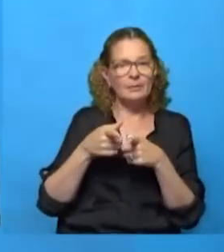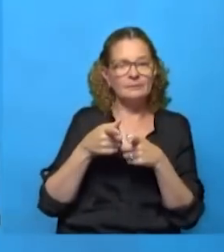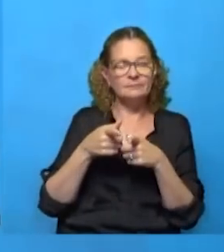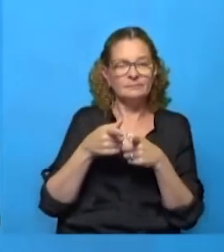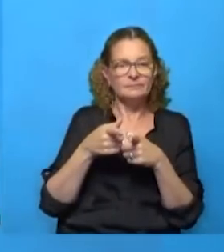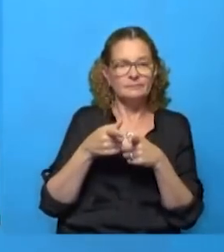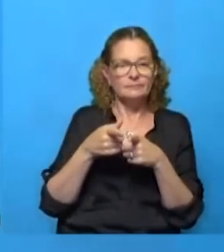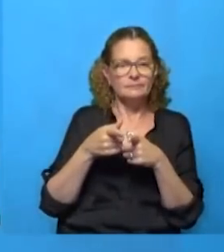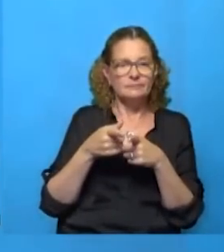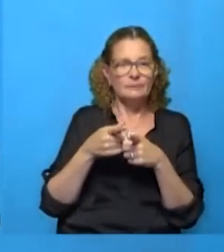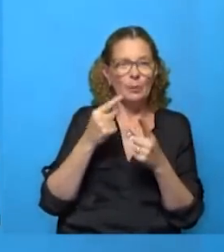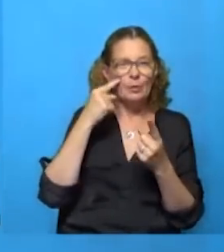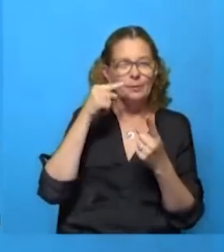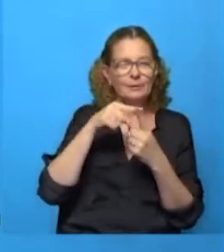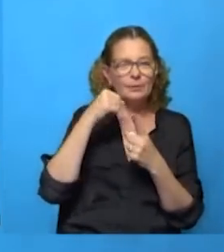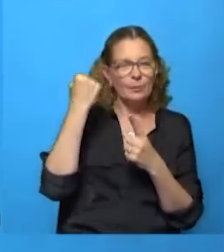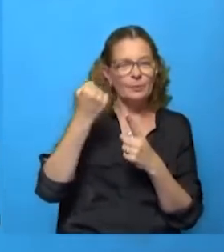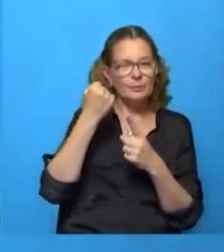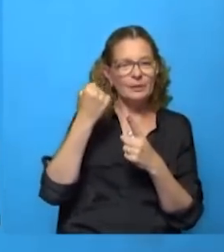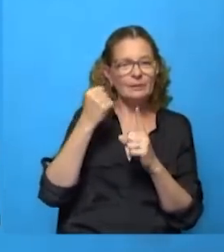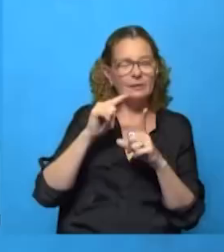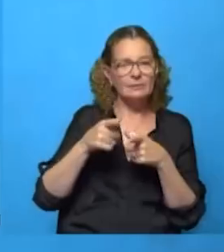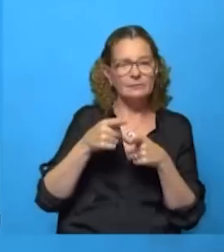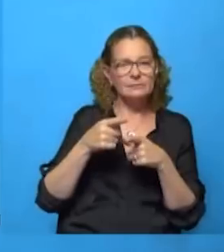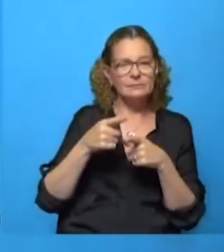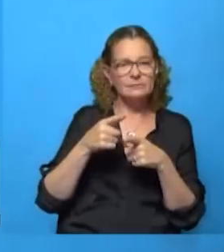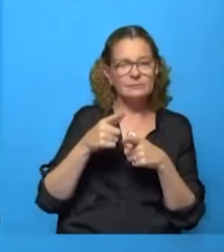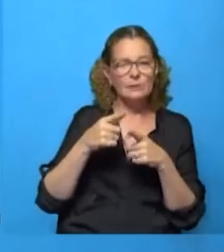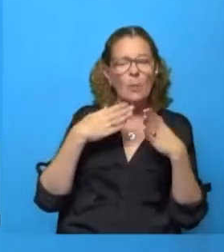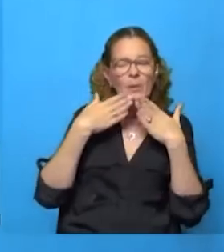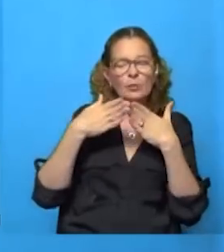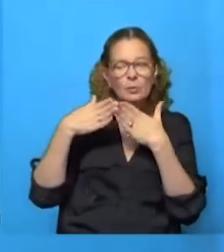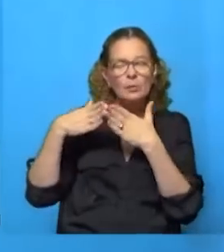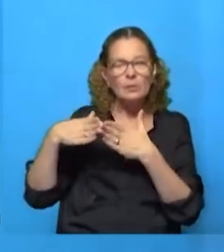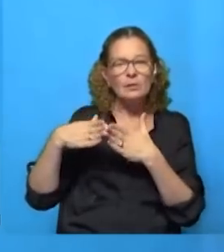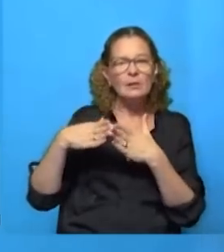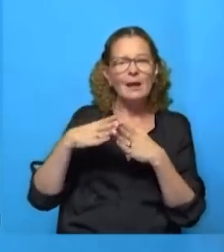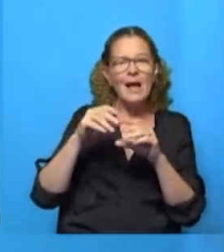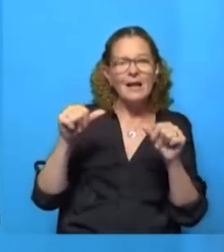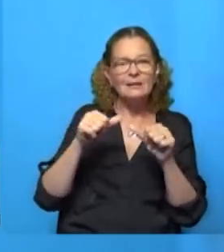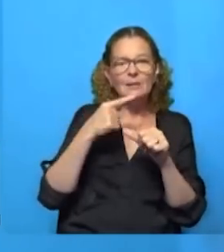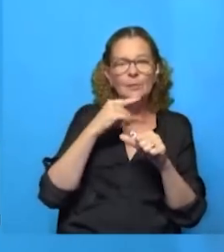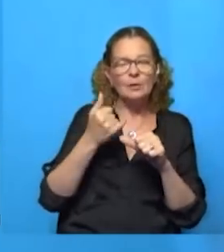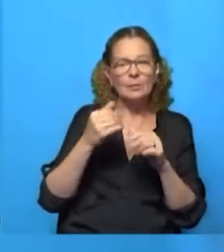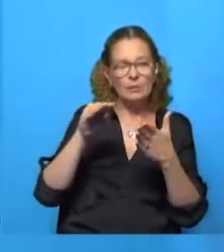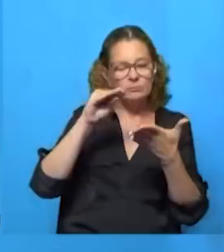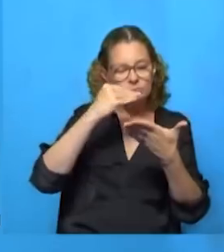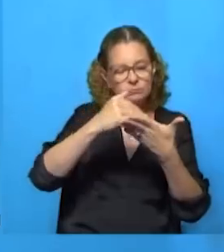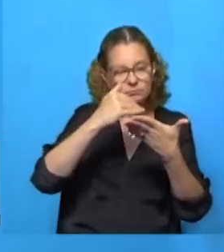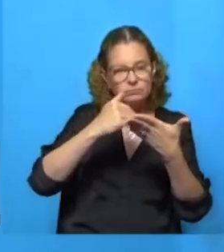es un desafío importante la duración del cuestionario hacer un cuestionario